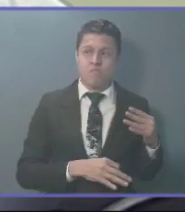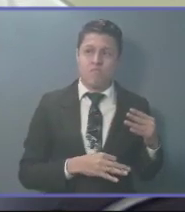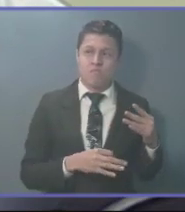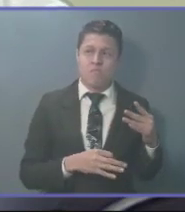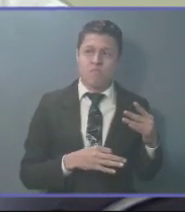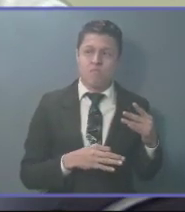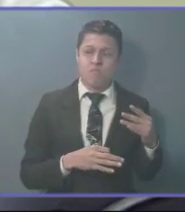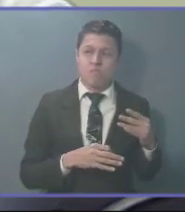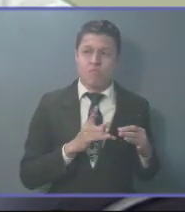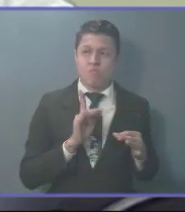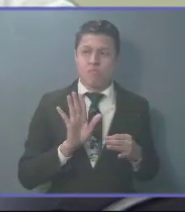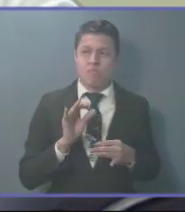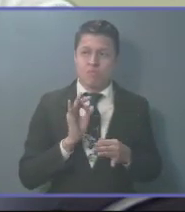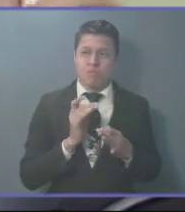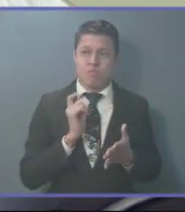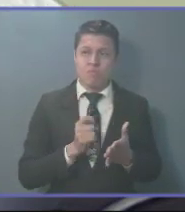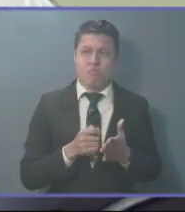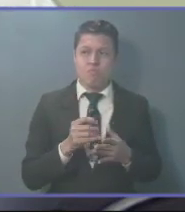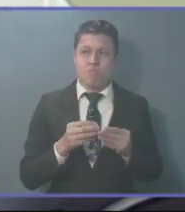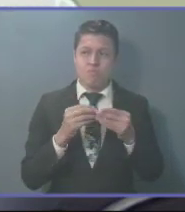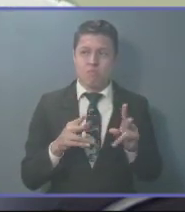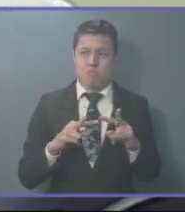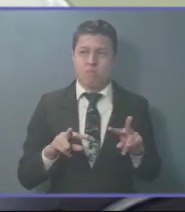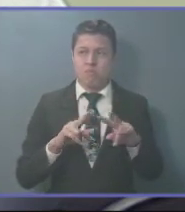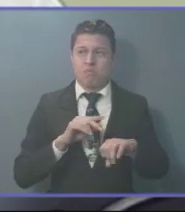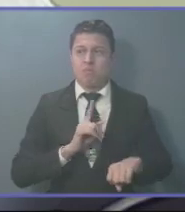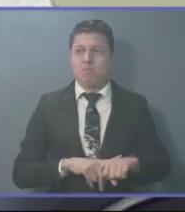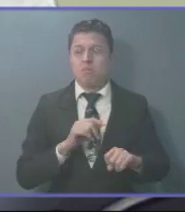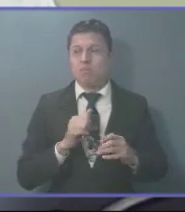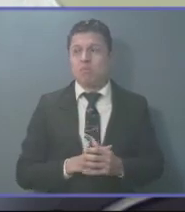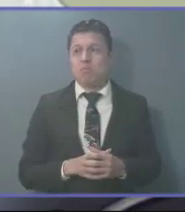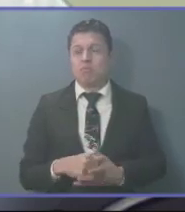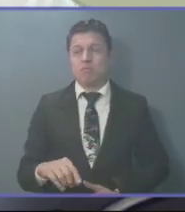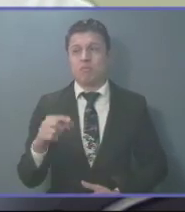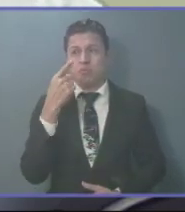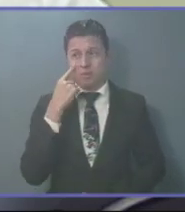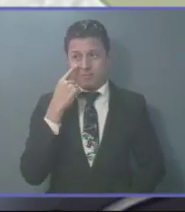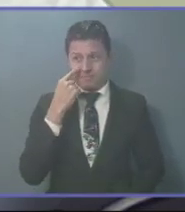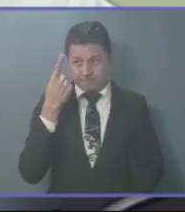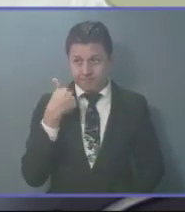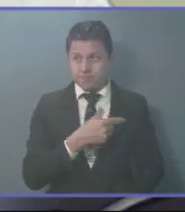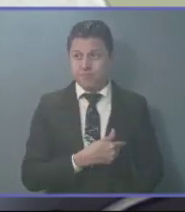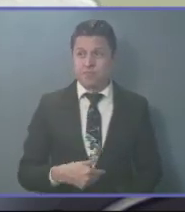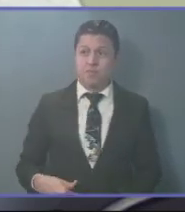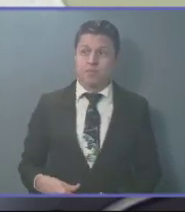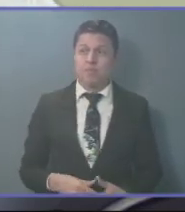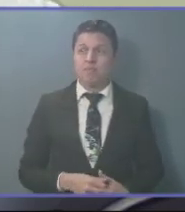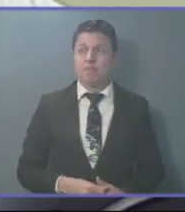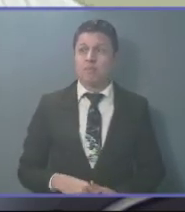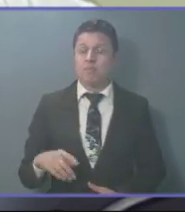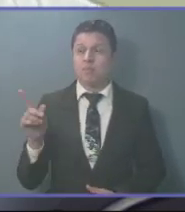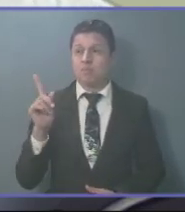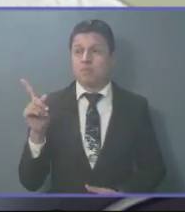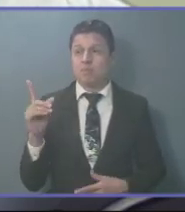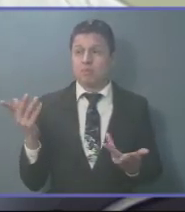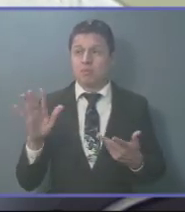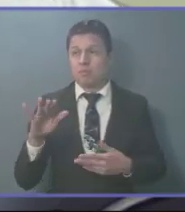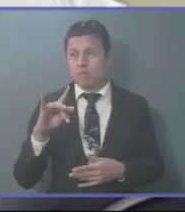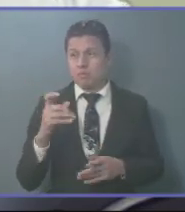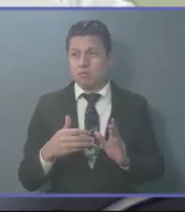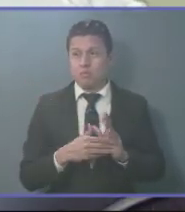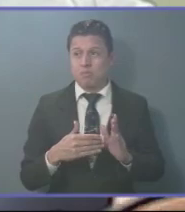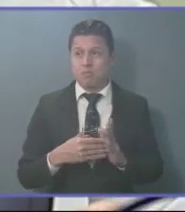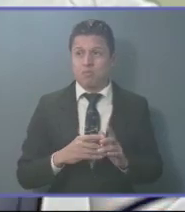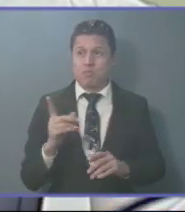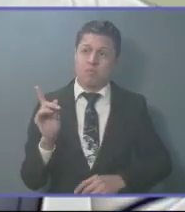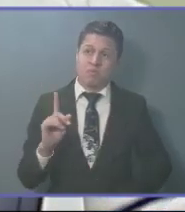y sus sentencias pierden validez. Señor presidente, usted no está afectando a la Asamblea Legislativa,